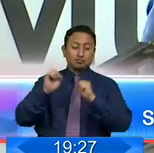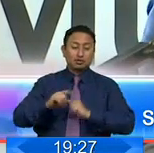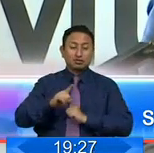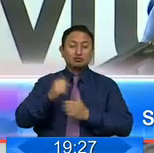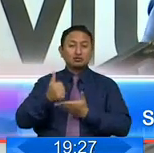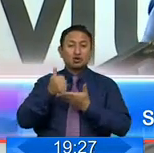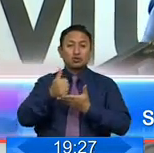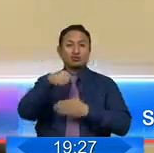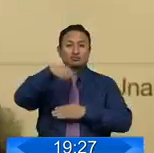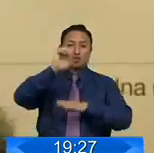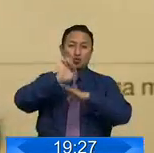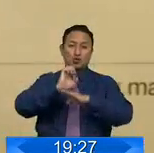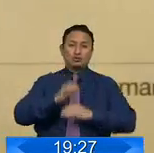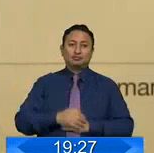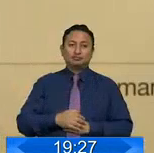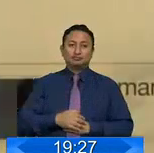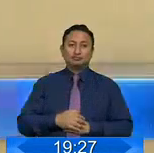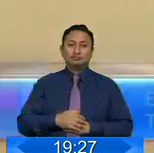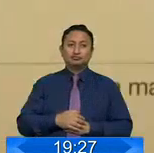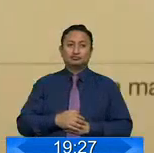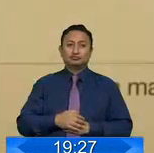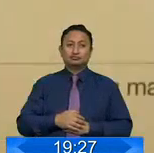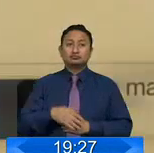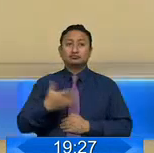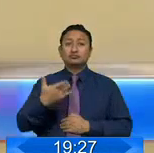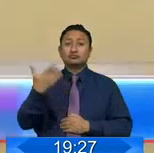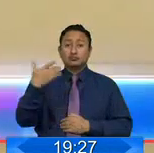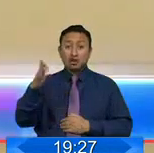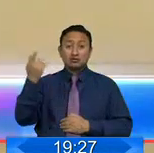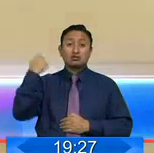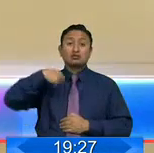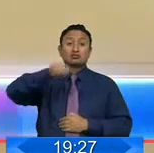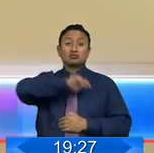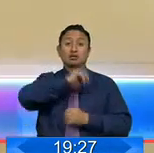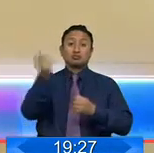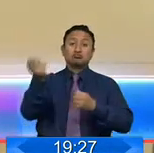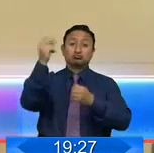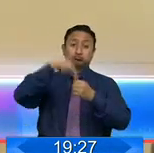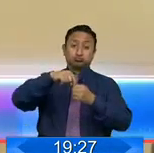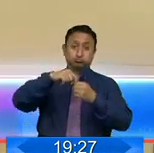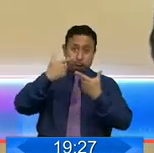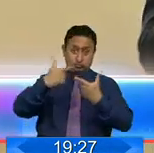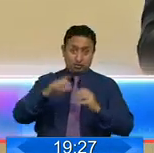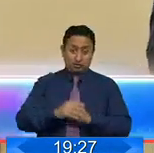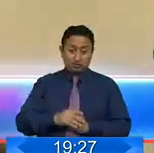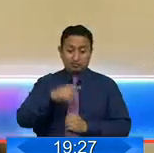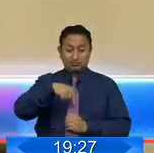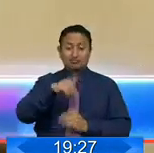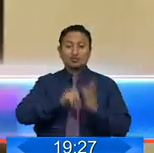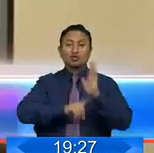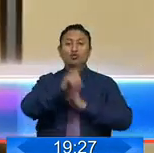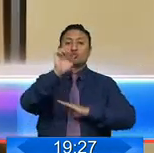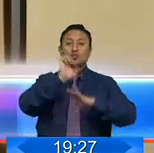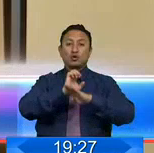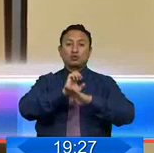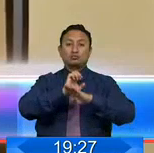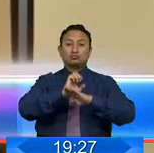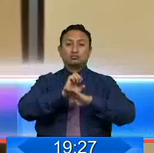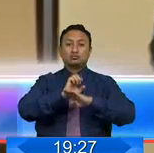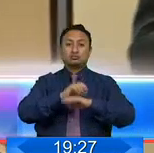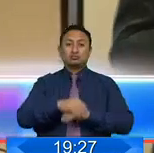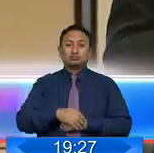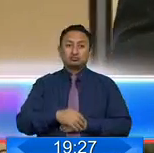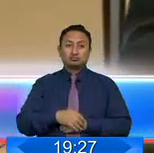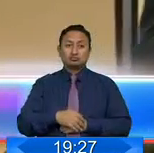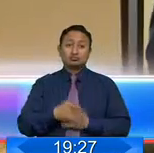en Ecuador. Y España está involucrada de lleno en el desarrollo del Ecuador. Así que lo